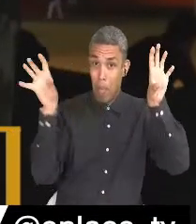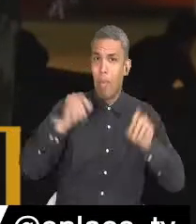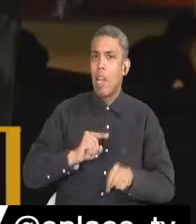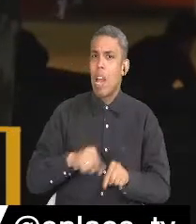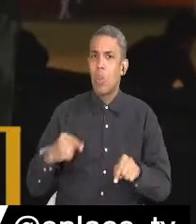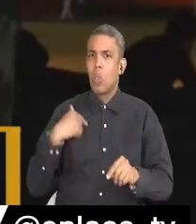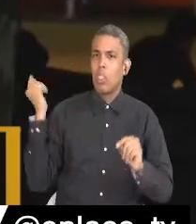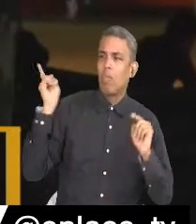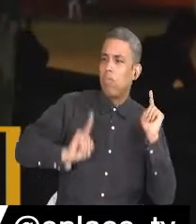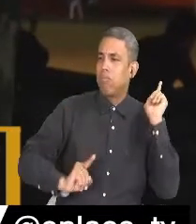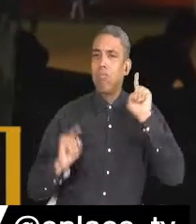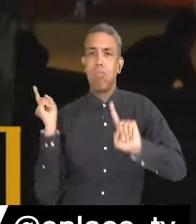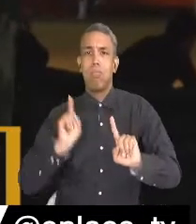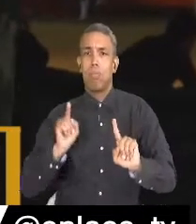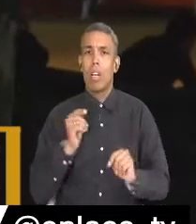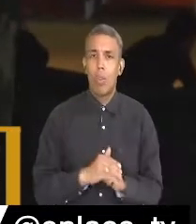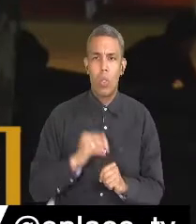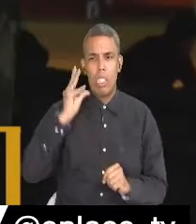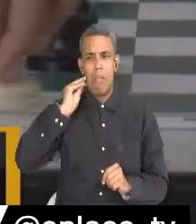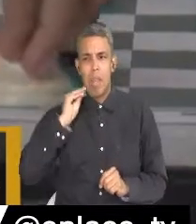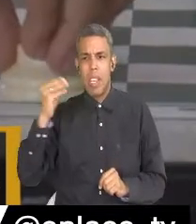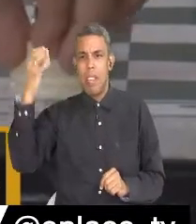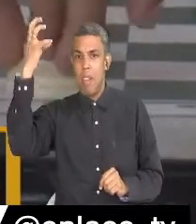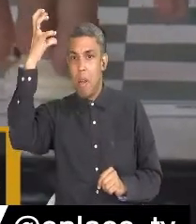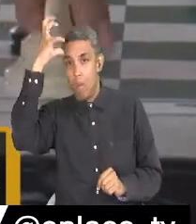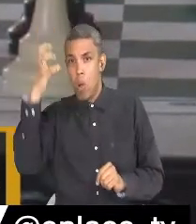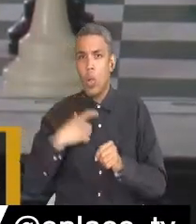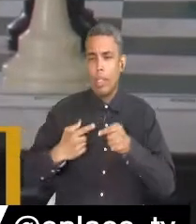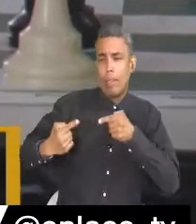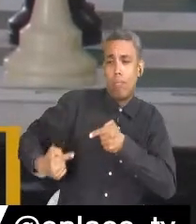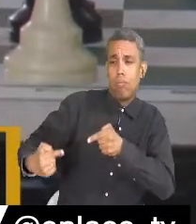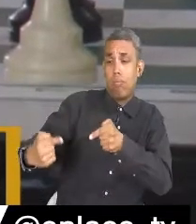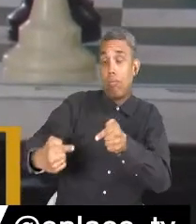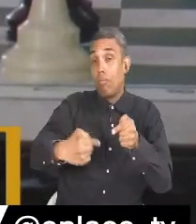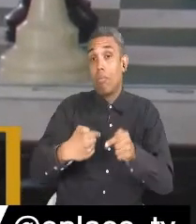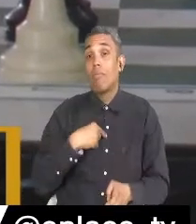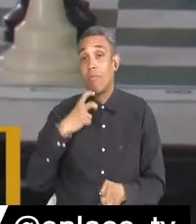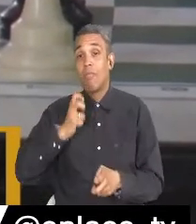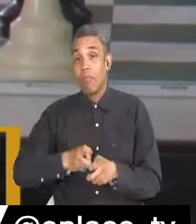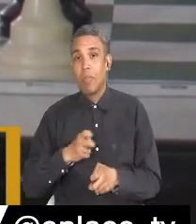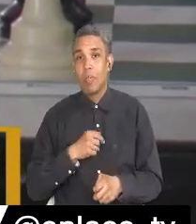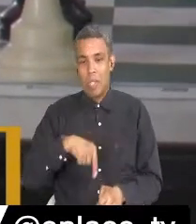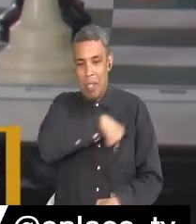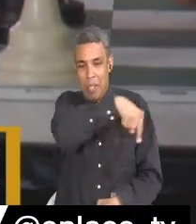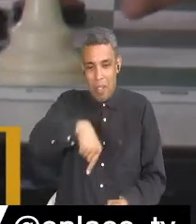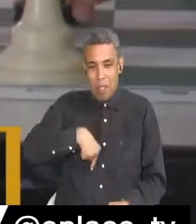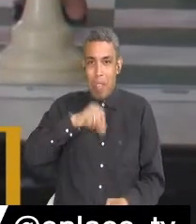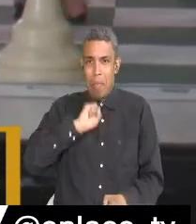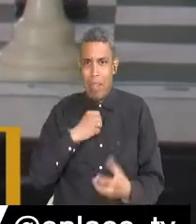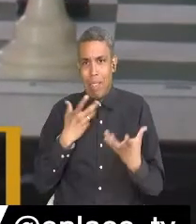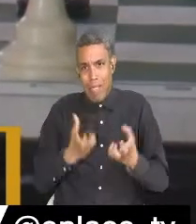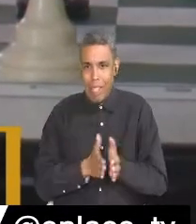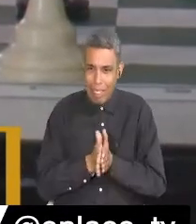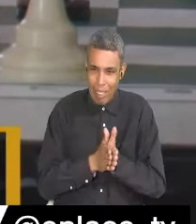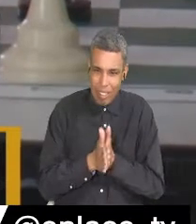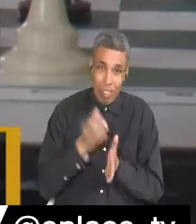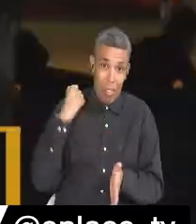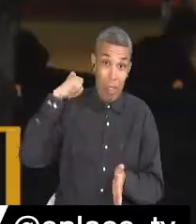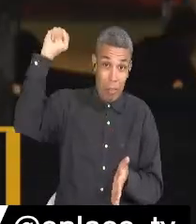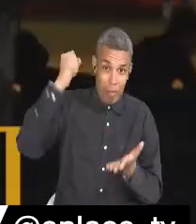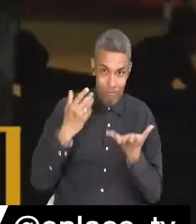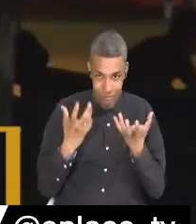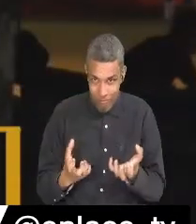mejor de Colombia en el ajedrez en todas las categorías. Estos competidores esperan traer un logro para el puerto petrolero en esta disciplina.